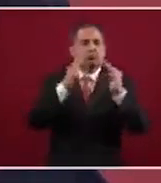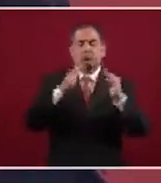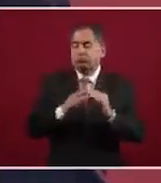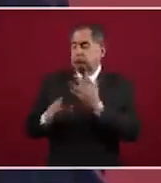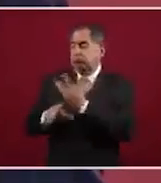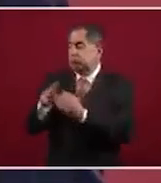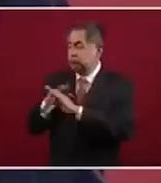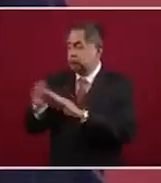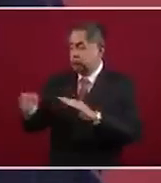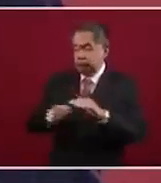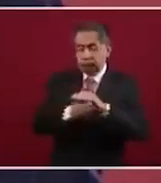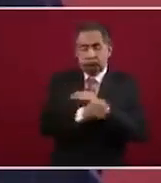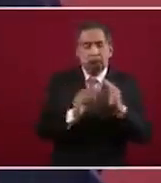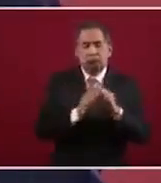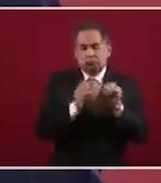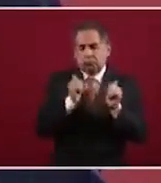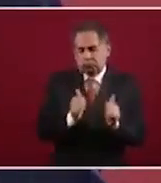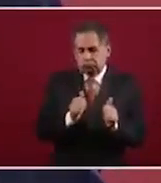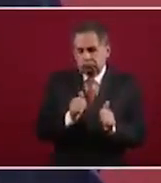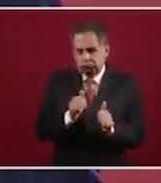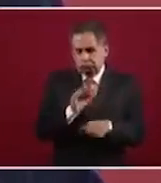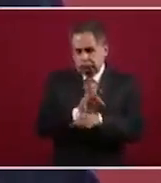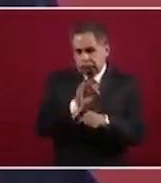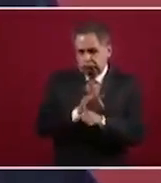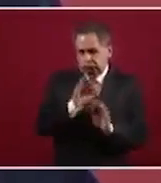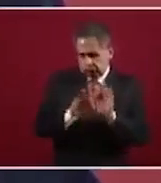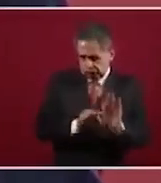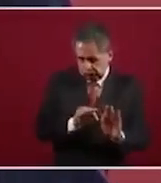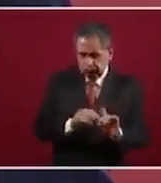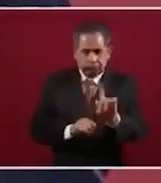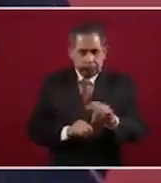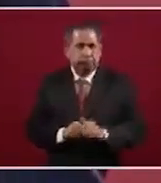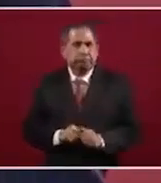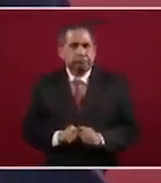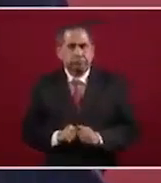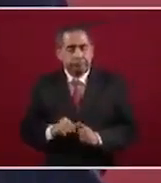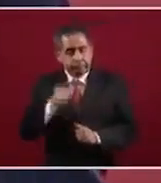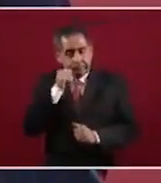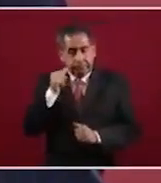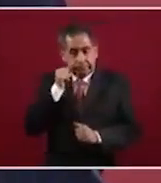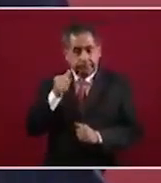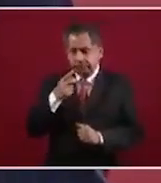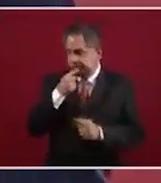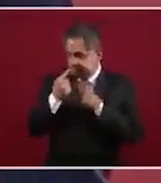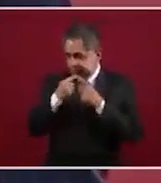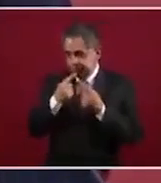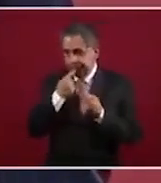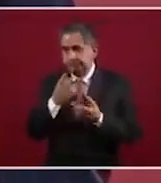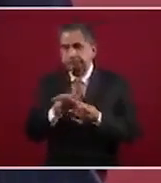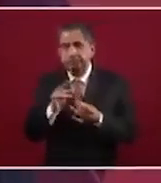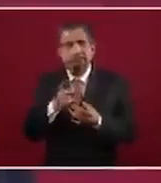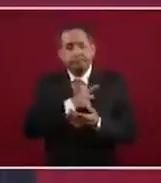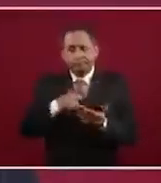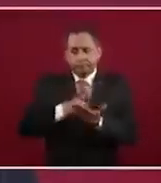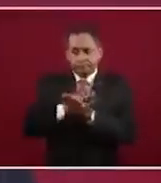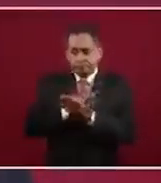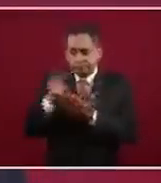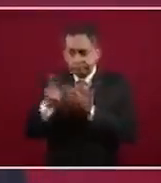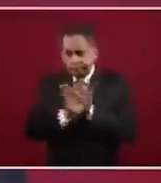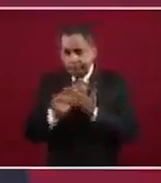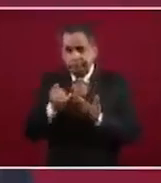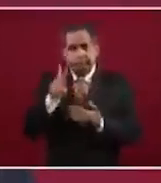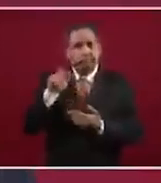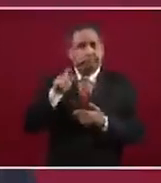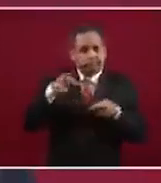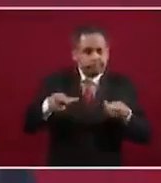Entonces, les decíamos lo siguiente y lo comparto con ustedes. Yo creo que lo que tenemos que hacer es un programa y una